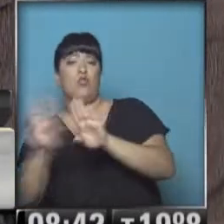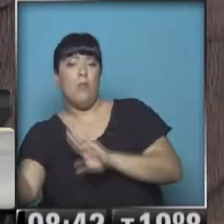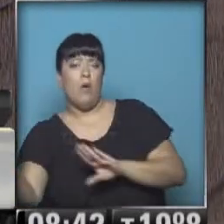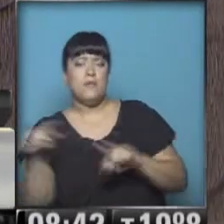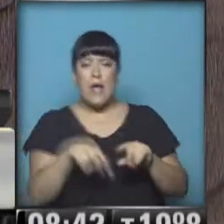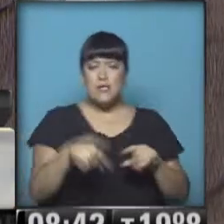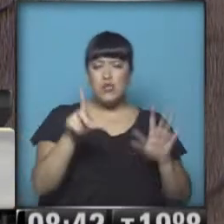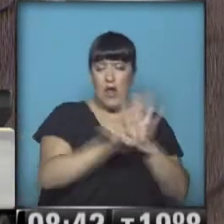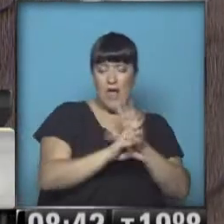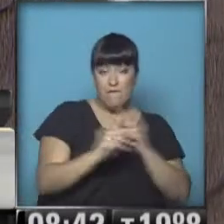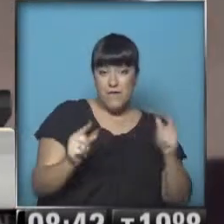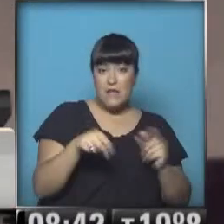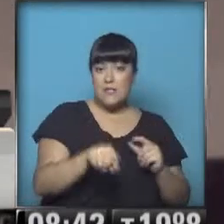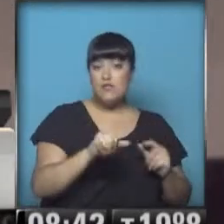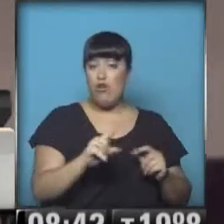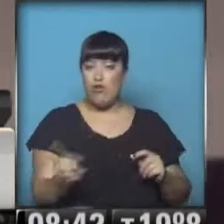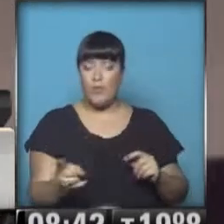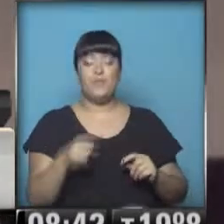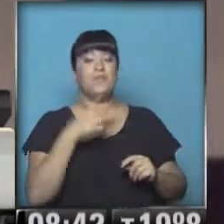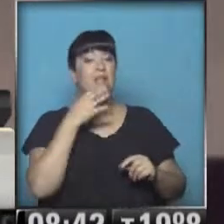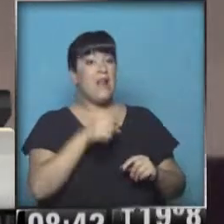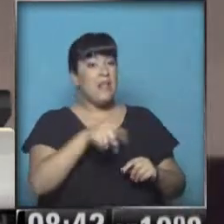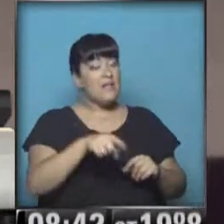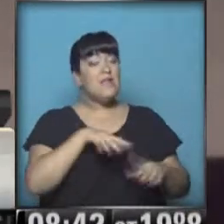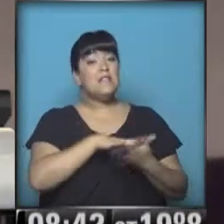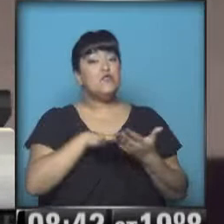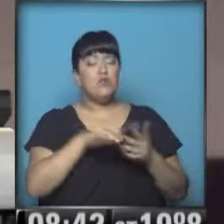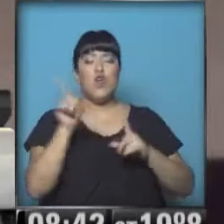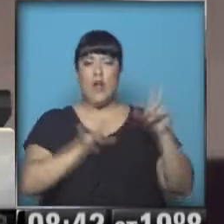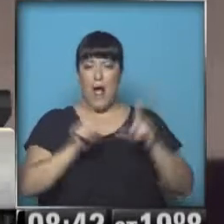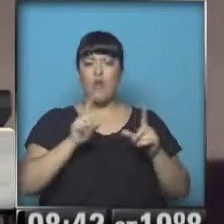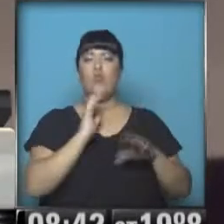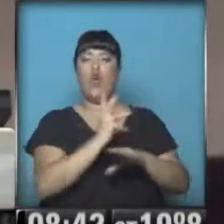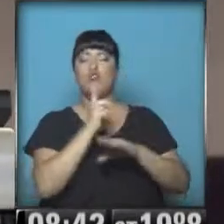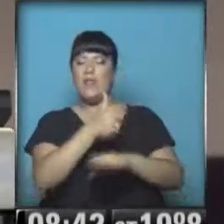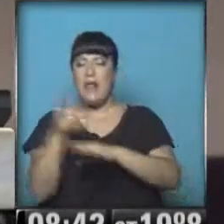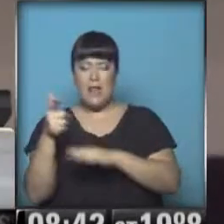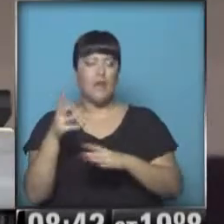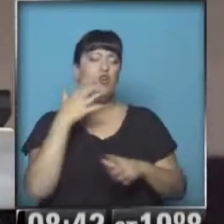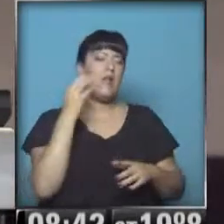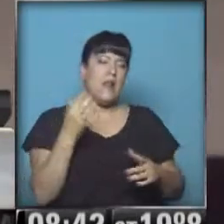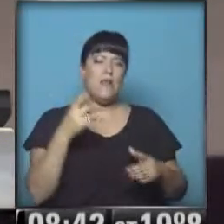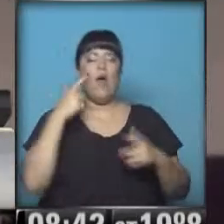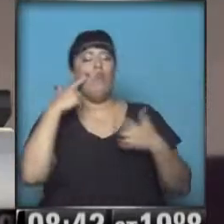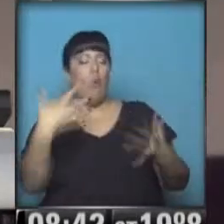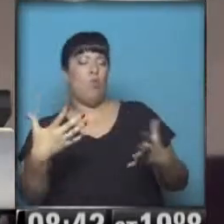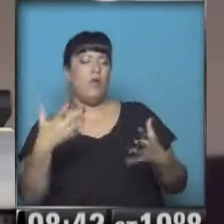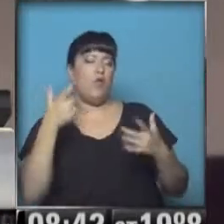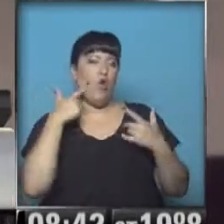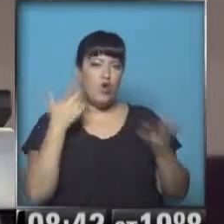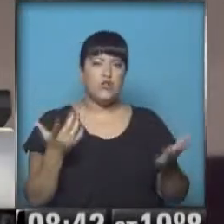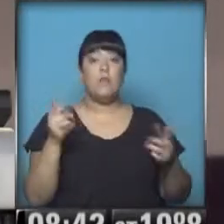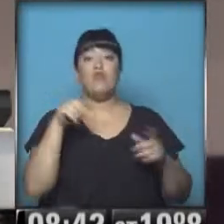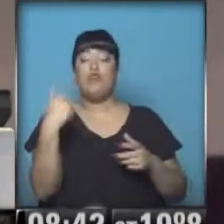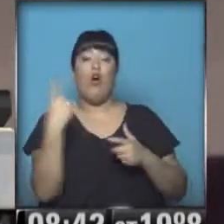lista imagina que termina eso bueno en realidad esa situación ocurre con algunos delitos que son los que en general conocemos públicamente por la difusión mediática y en muchas